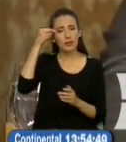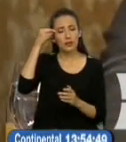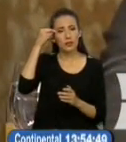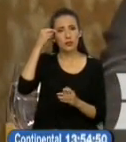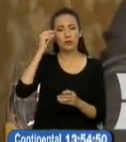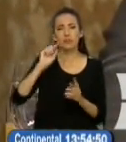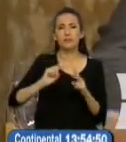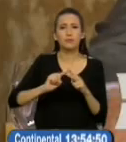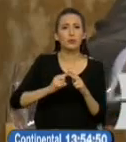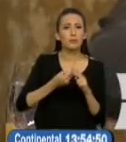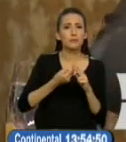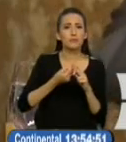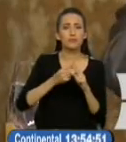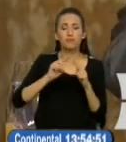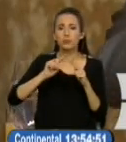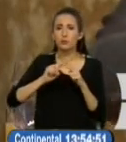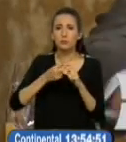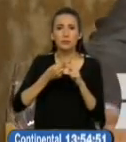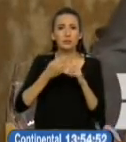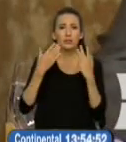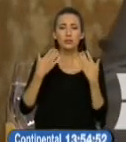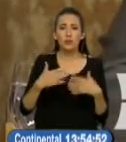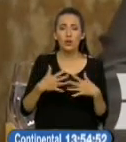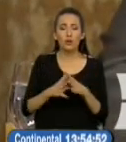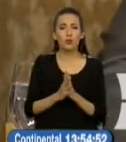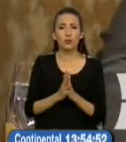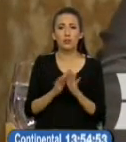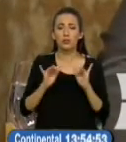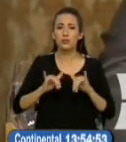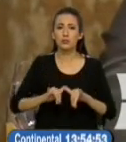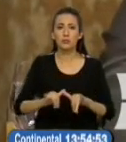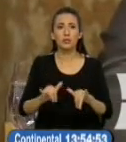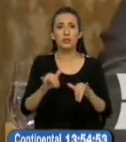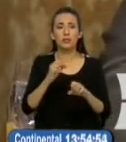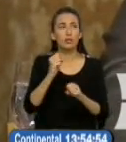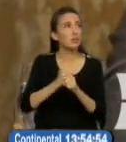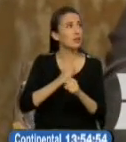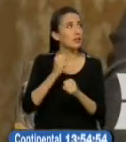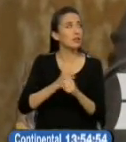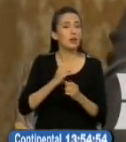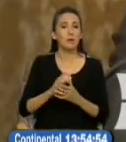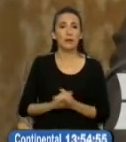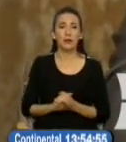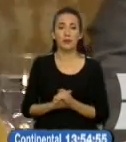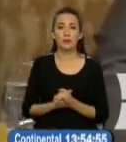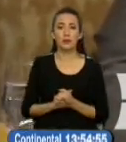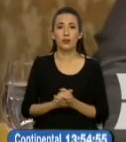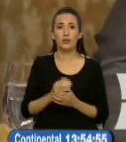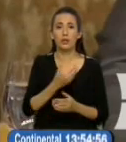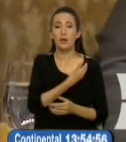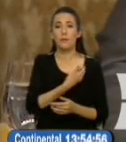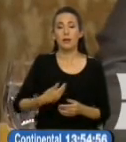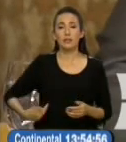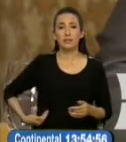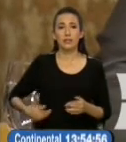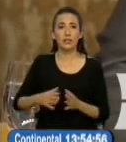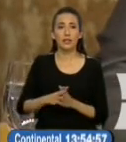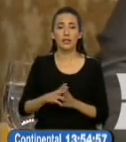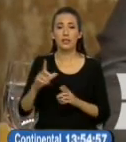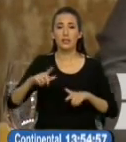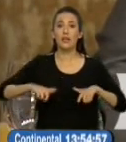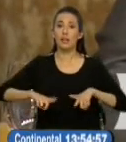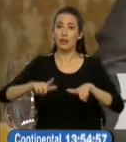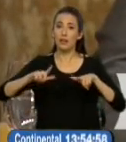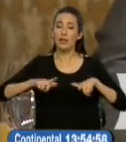hora, y recientemente el presidente electo Lenín Moreno, en visita que hizo a Bogotá,